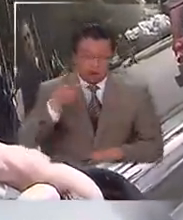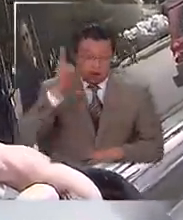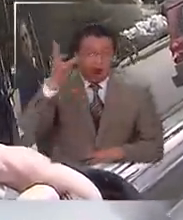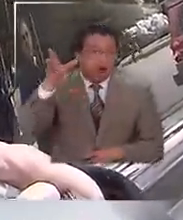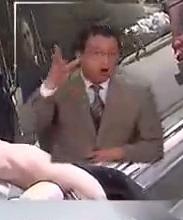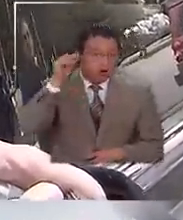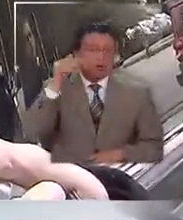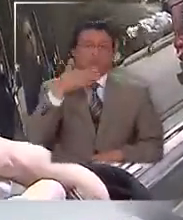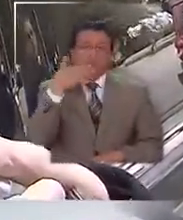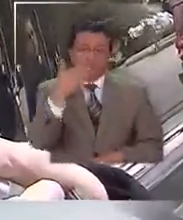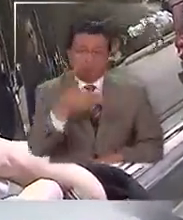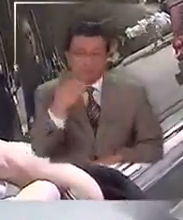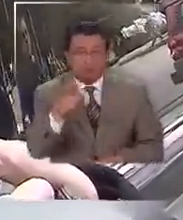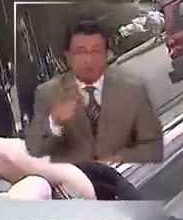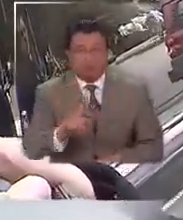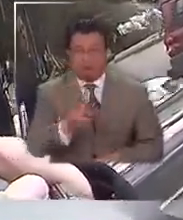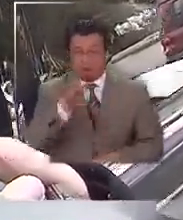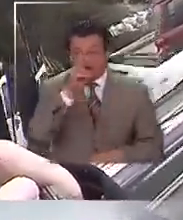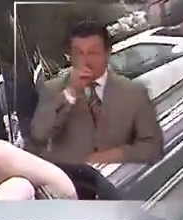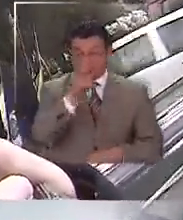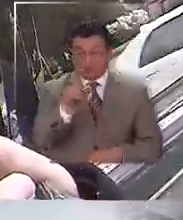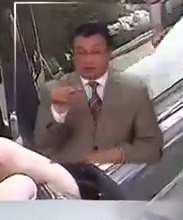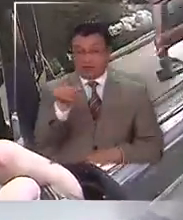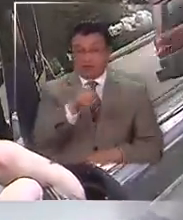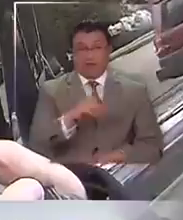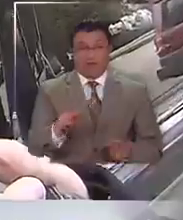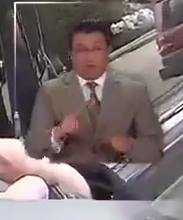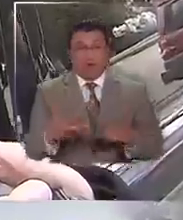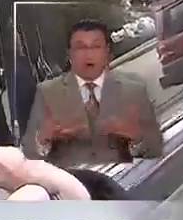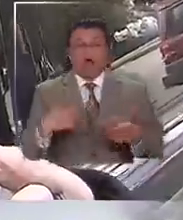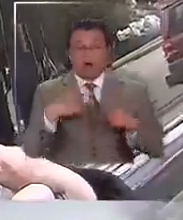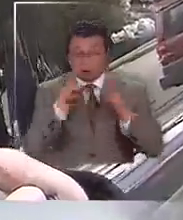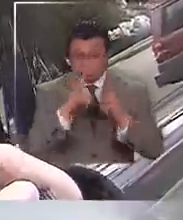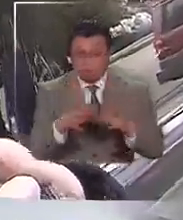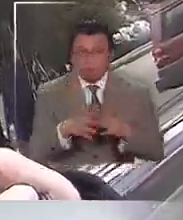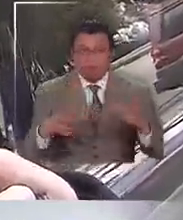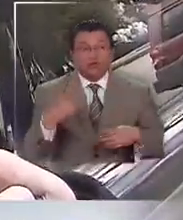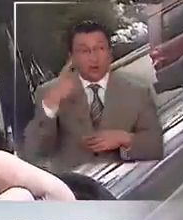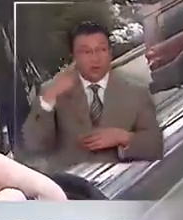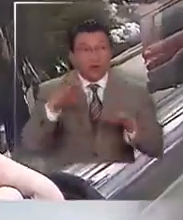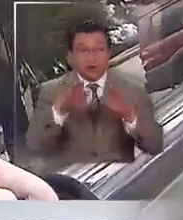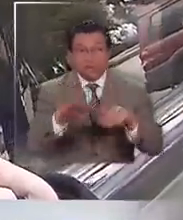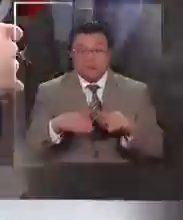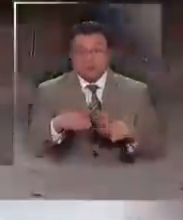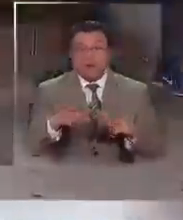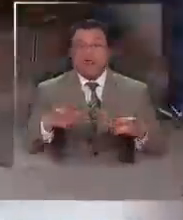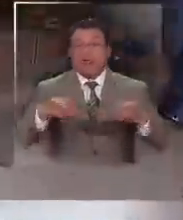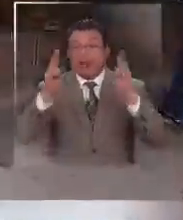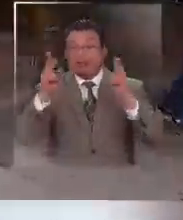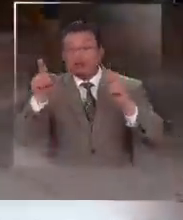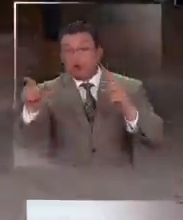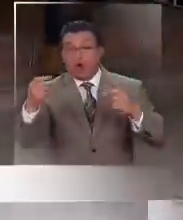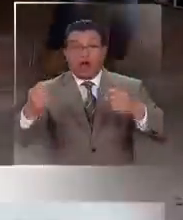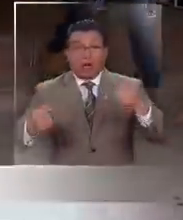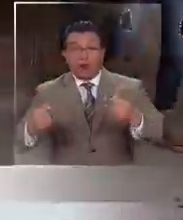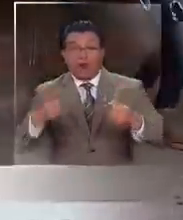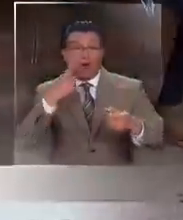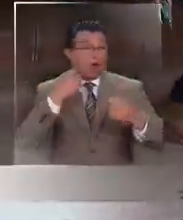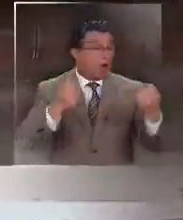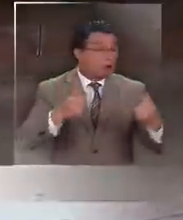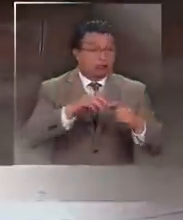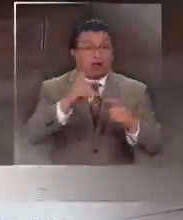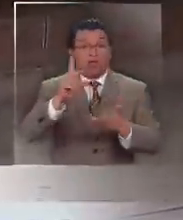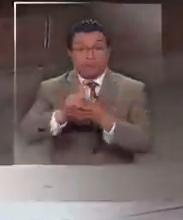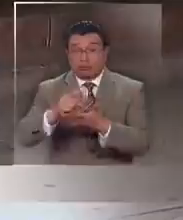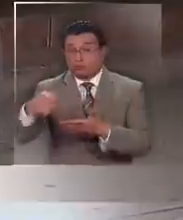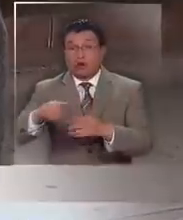Aquí no es que no se respeten los parlamentarios, se respeta mucho, pero tiene los mismos derechos que un camionero. ¿Le hubiese gustado a usted que el juez le